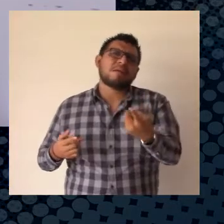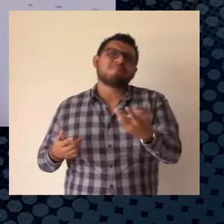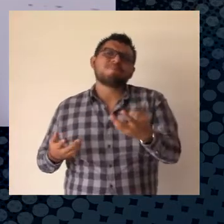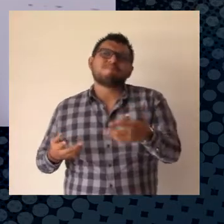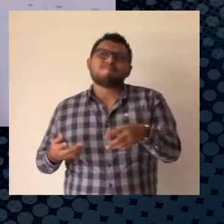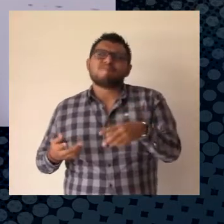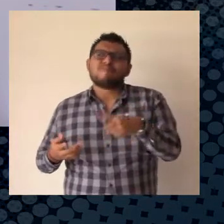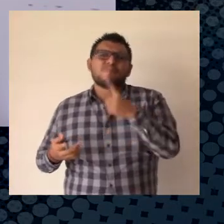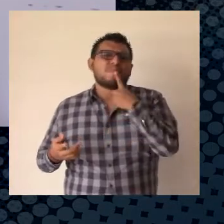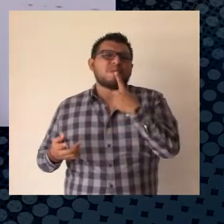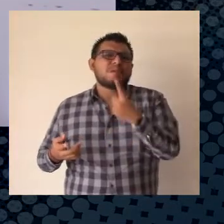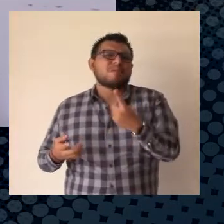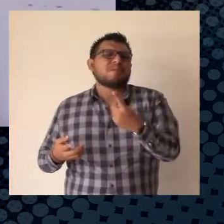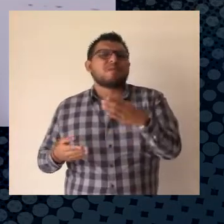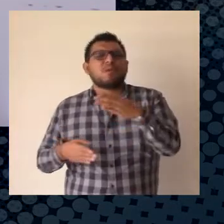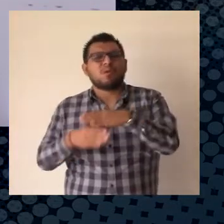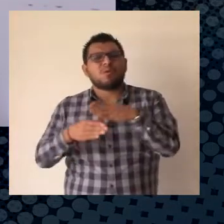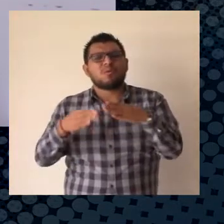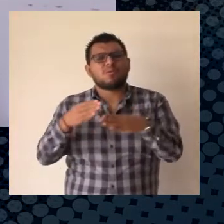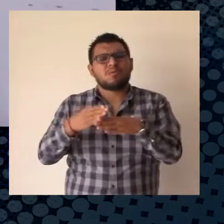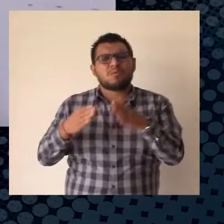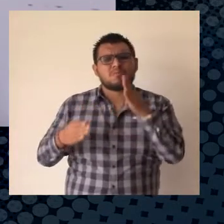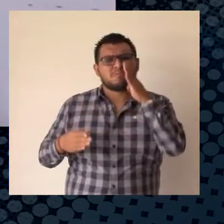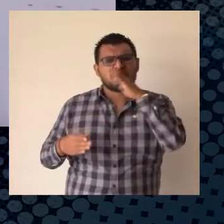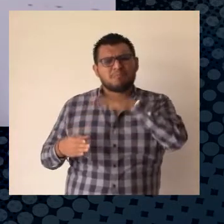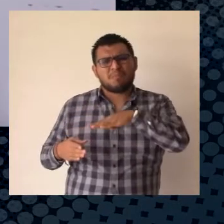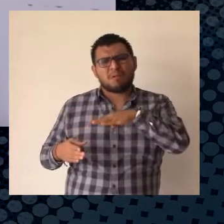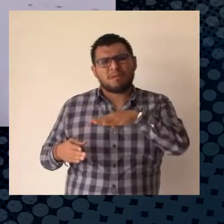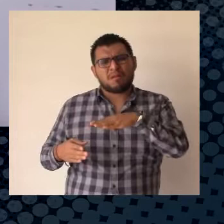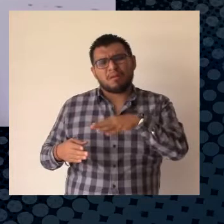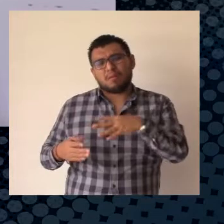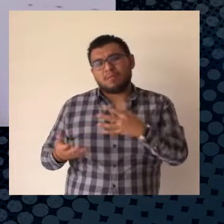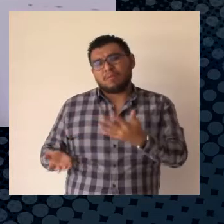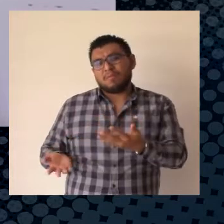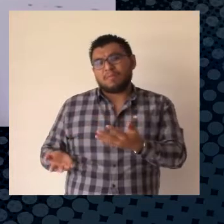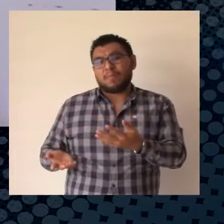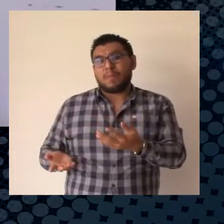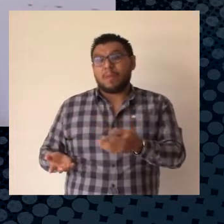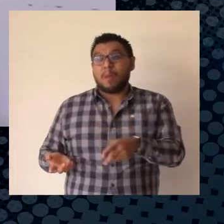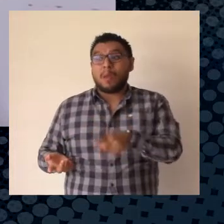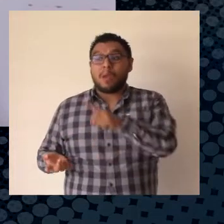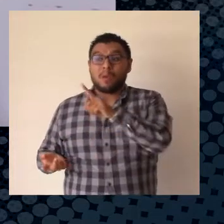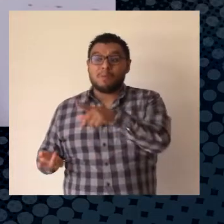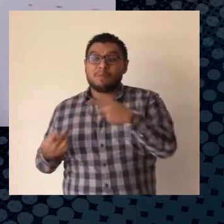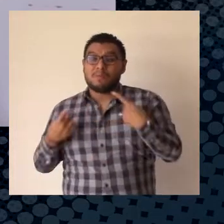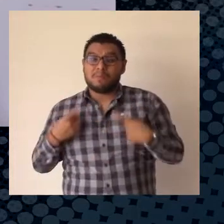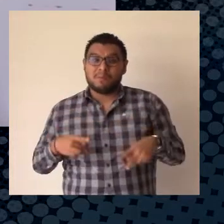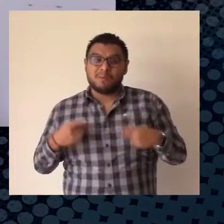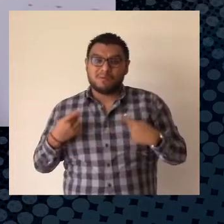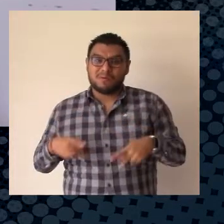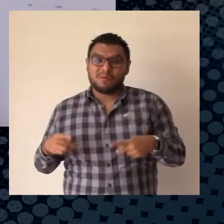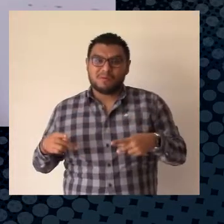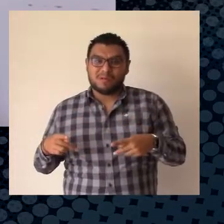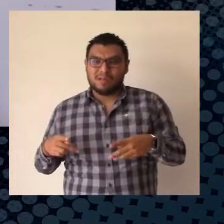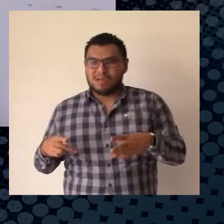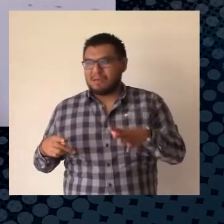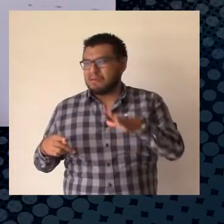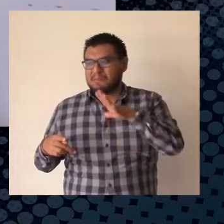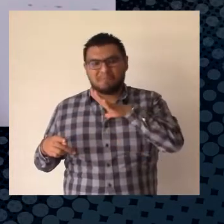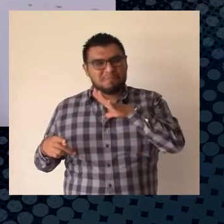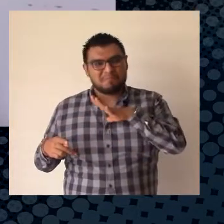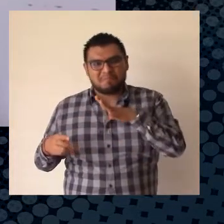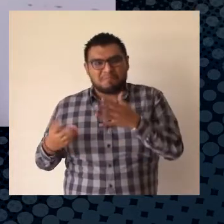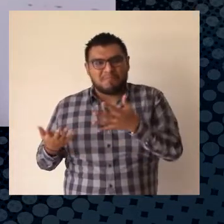mal o desprestigiar con malas intenciones a una persona ausente. Puede